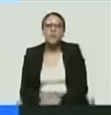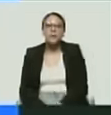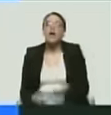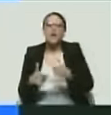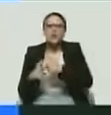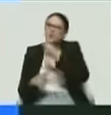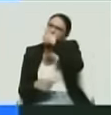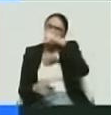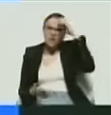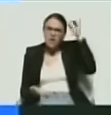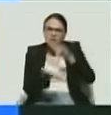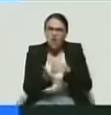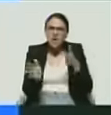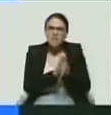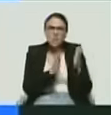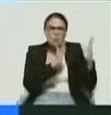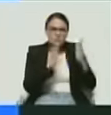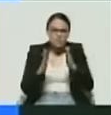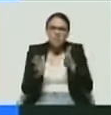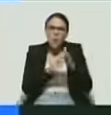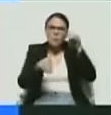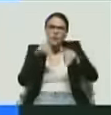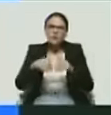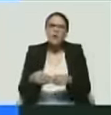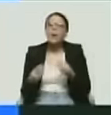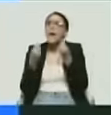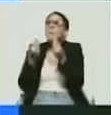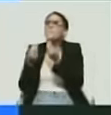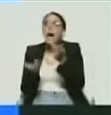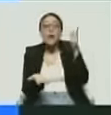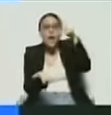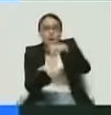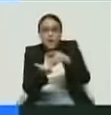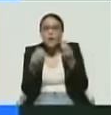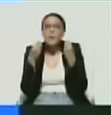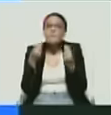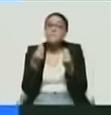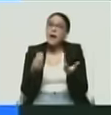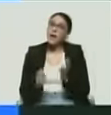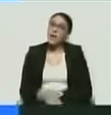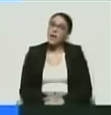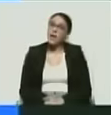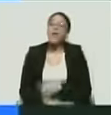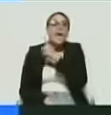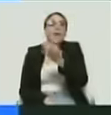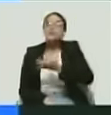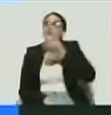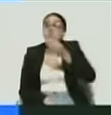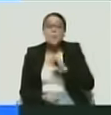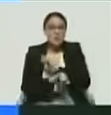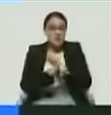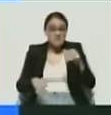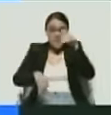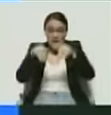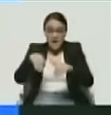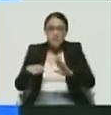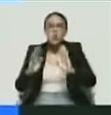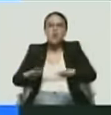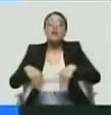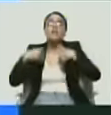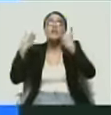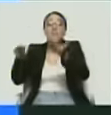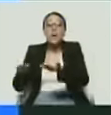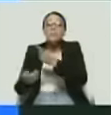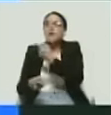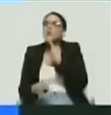Es que es muy curioso, porque ellos siempre cantan fraude es después de las elecciones. Ellos cantan fraude es la noche